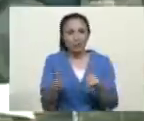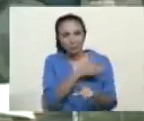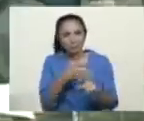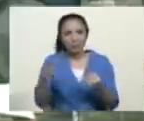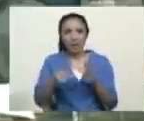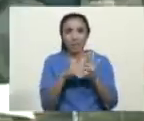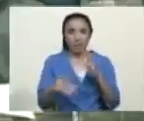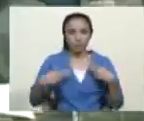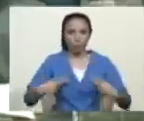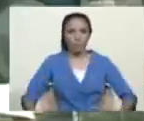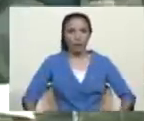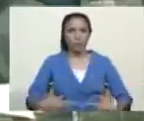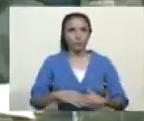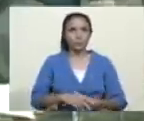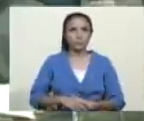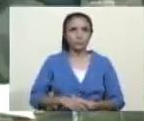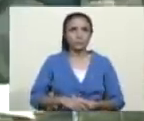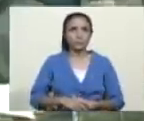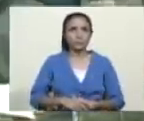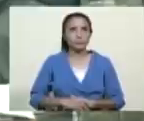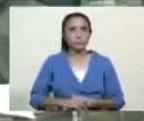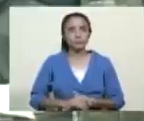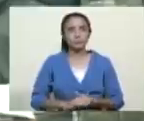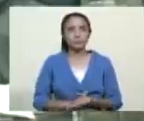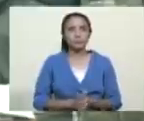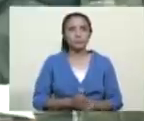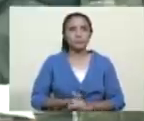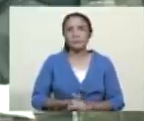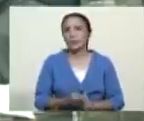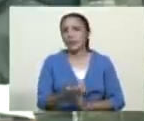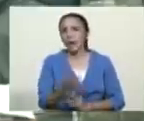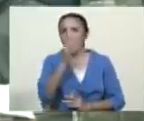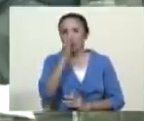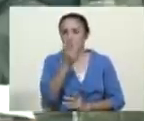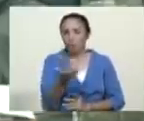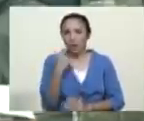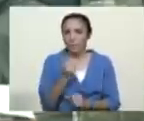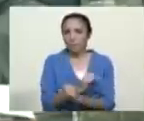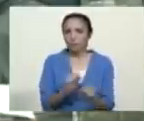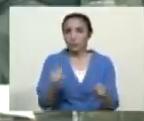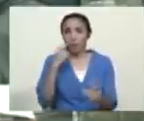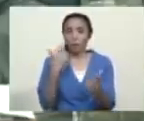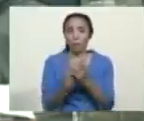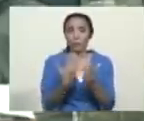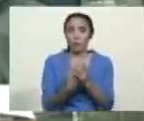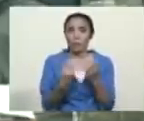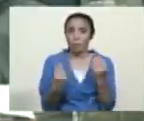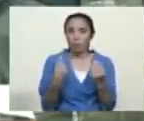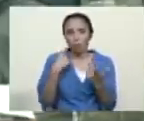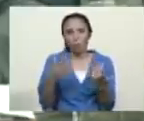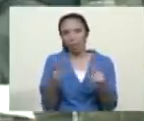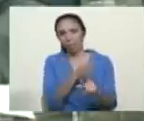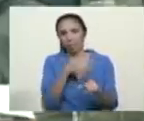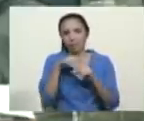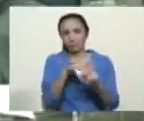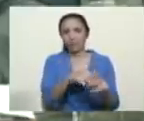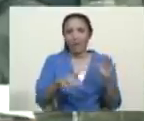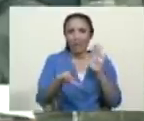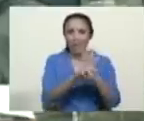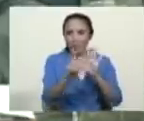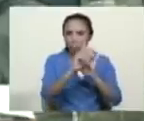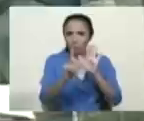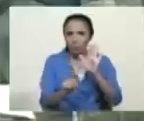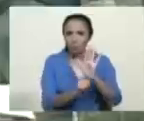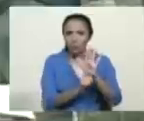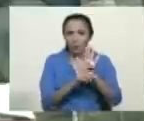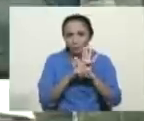y lo que dicen no tiene ningún sentido, es una burla. Estamos viendo que se está pisoteando la ley y